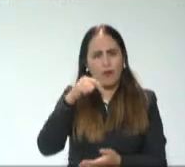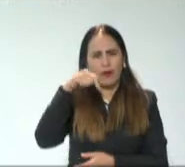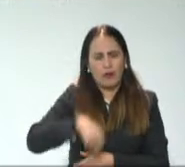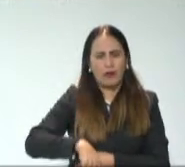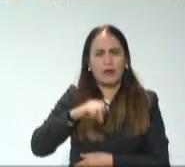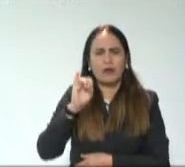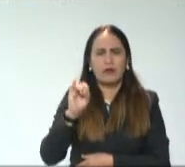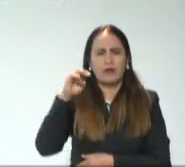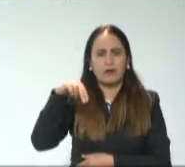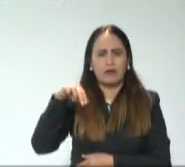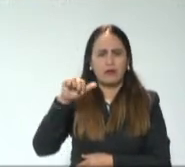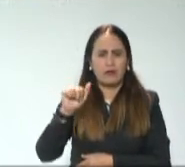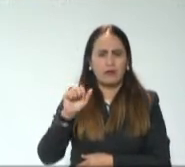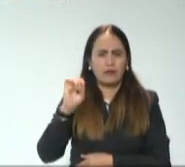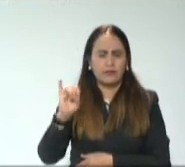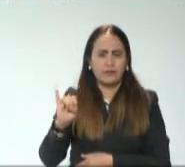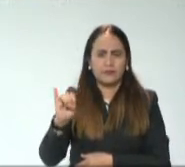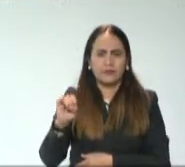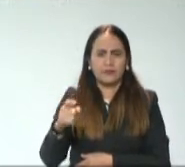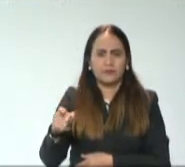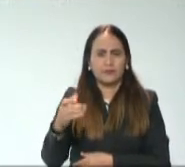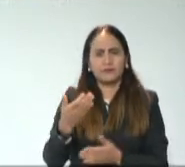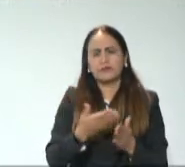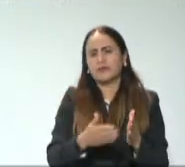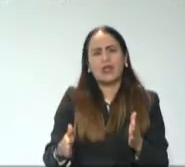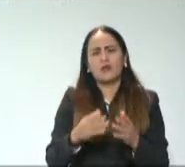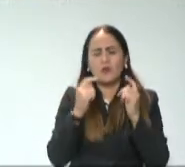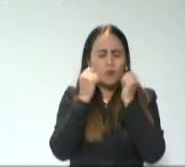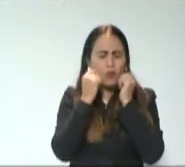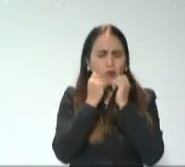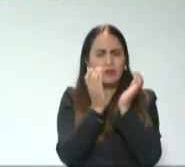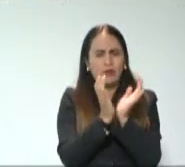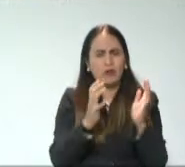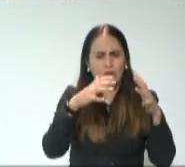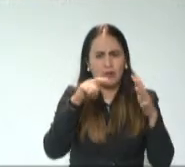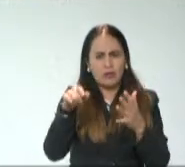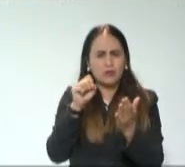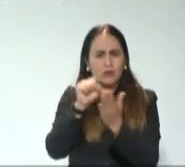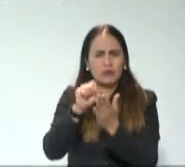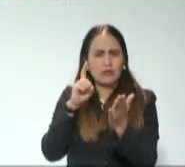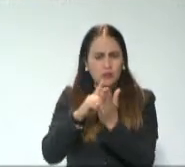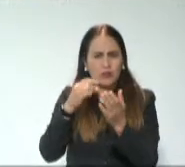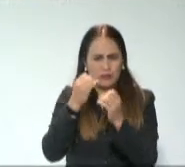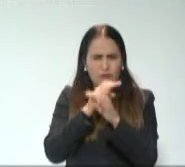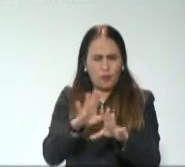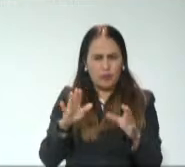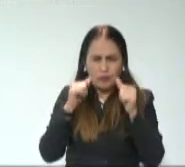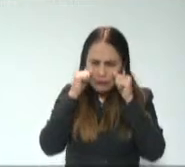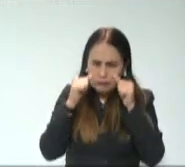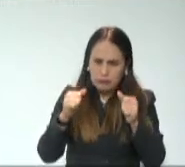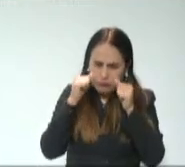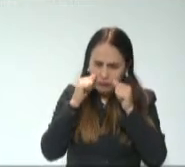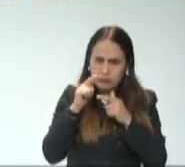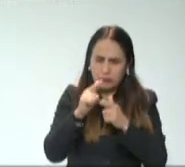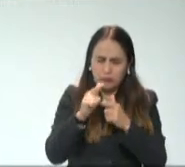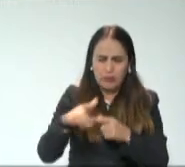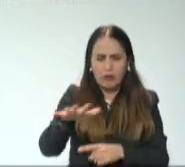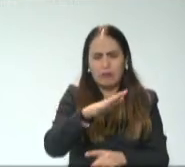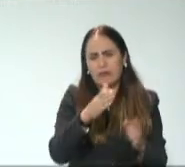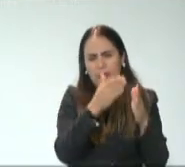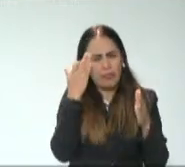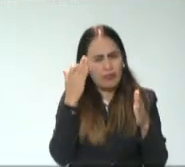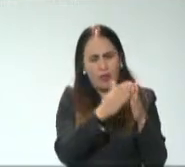de acceso a la información el seguro continúa atendiendo todas las solicitudes de información que han que hemos recibido en el el contexto de